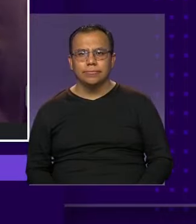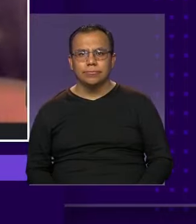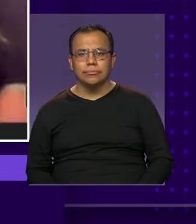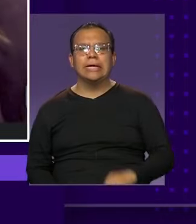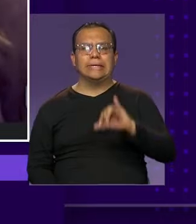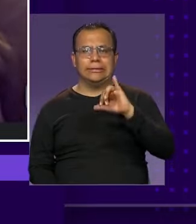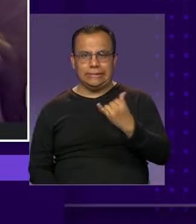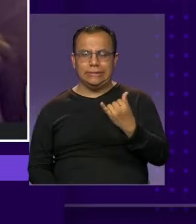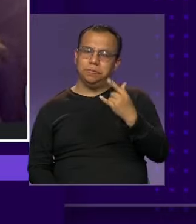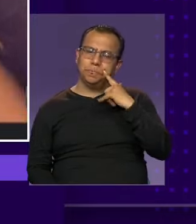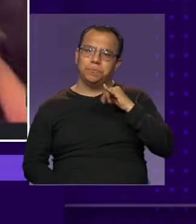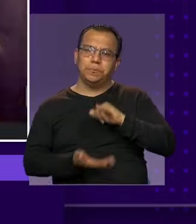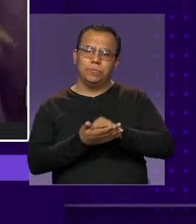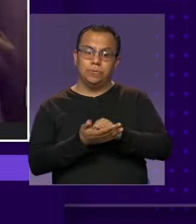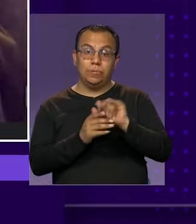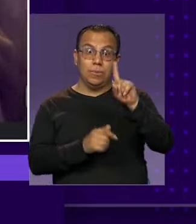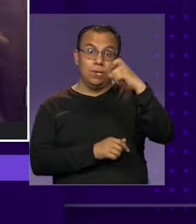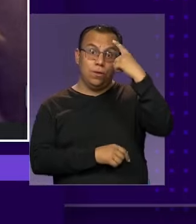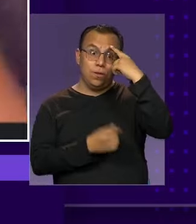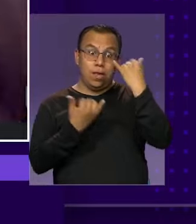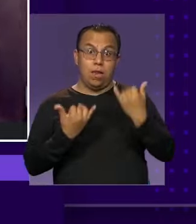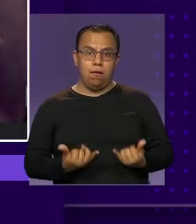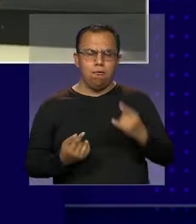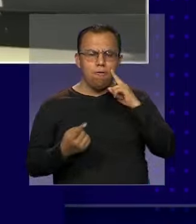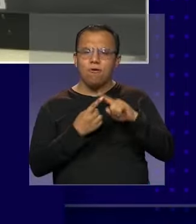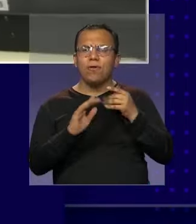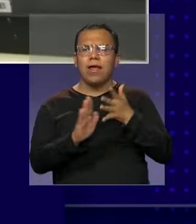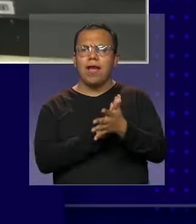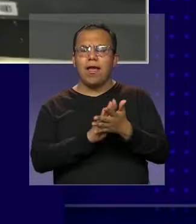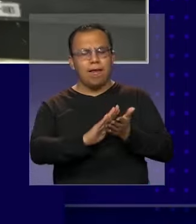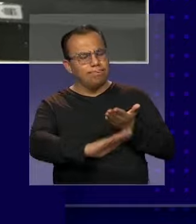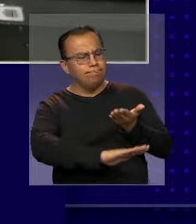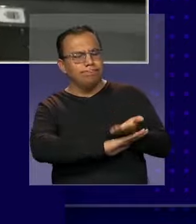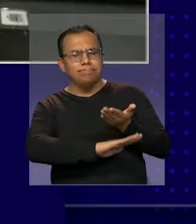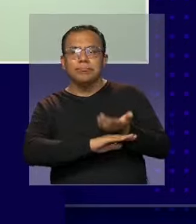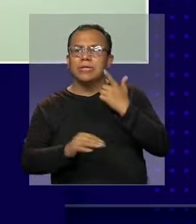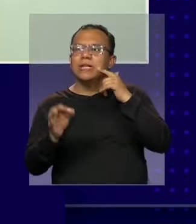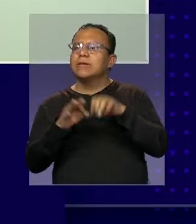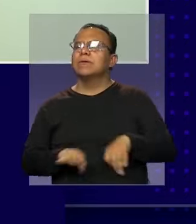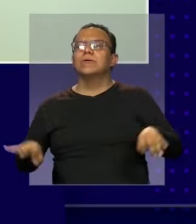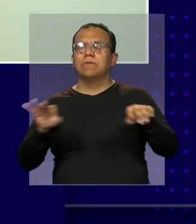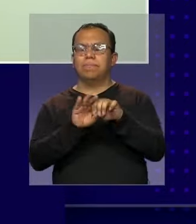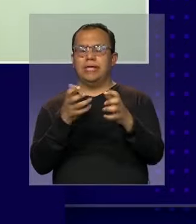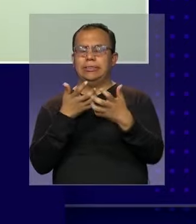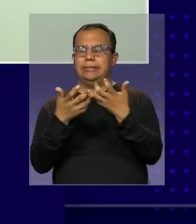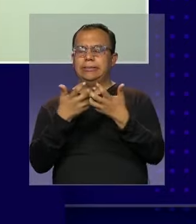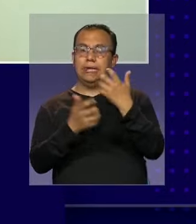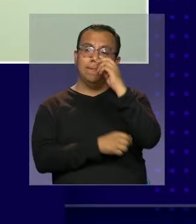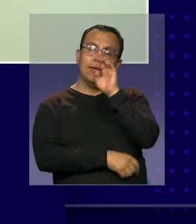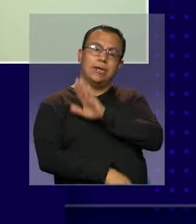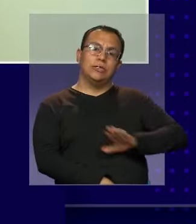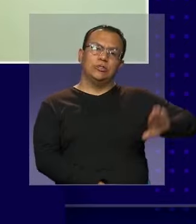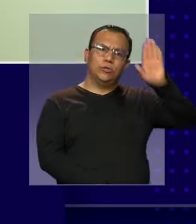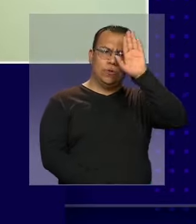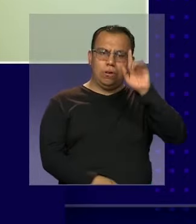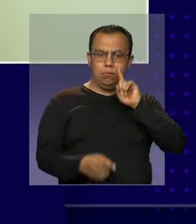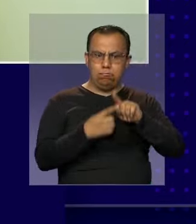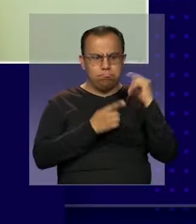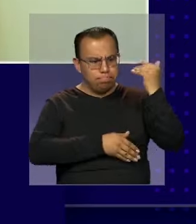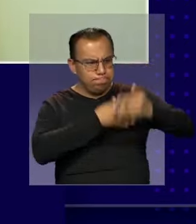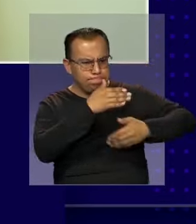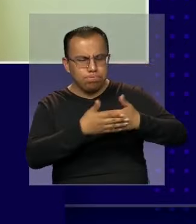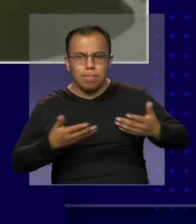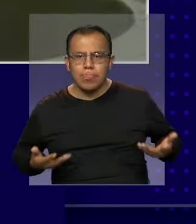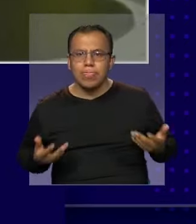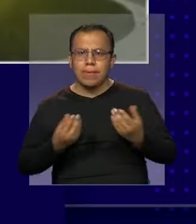Sí, de hecho, el gobierno actual ha tenido una apuesta muy importante frente al Sistema Nacional de Cuidado. Ha sido